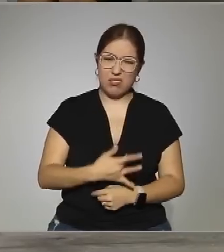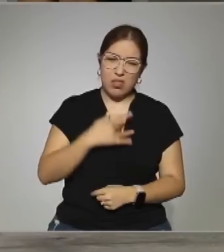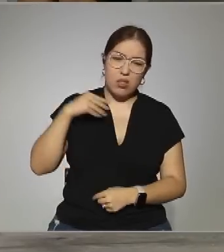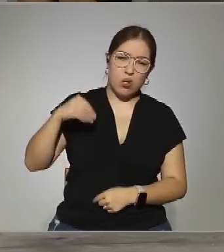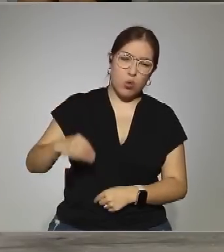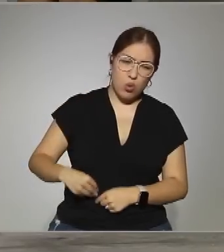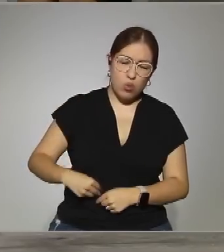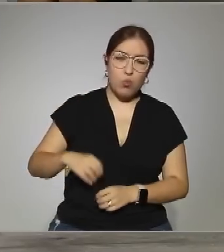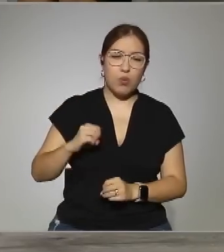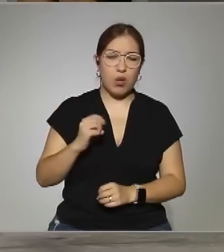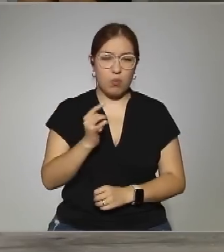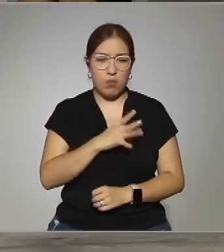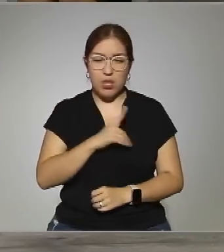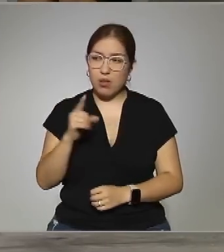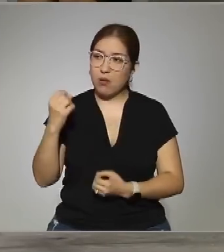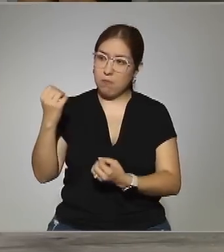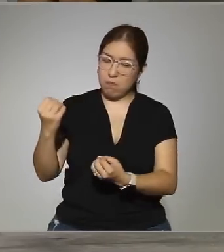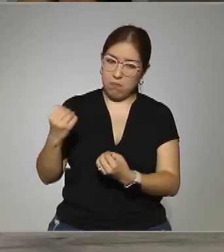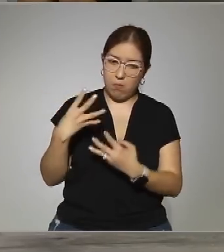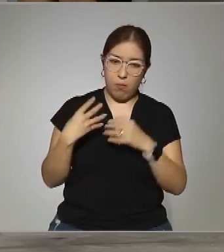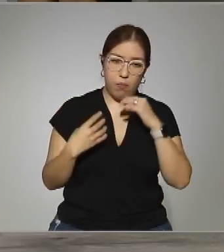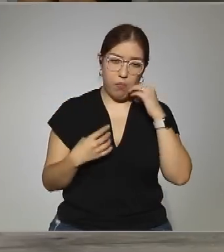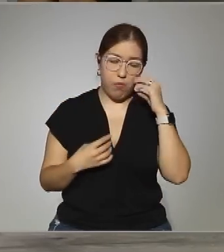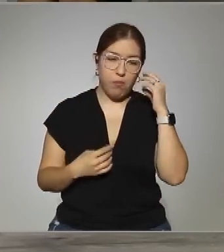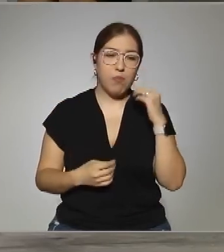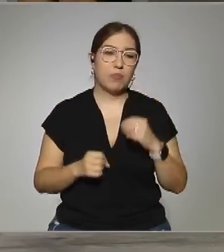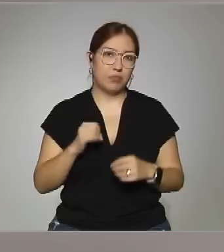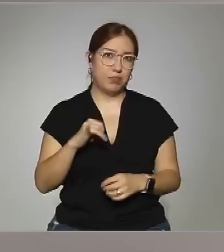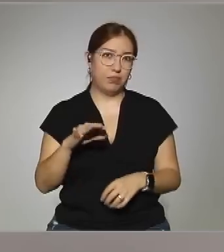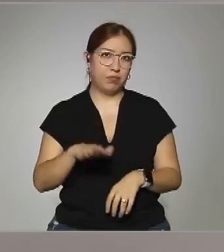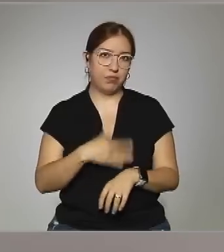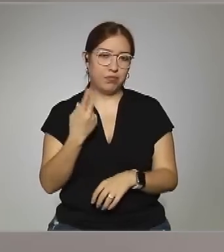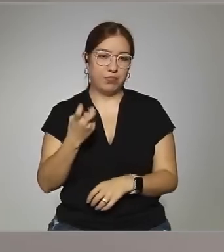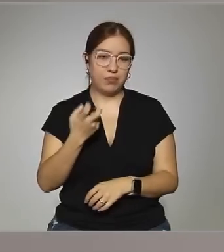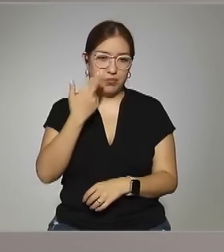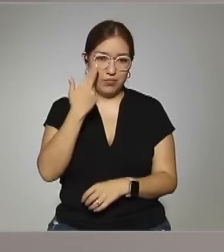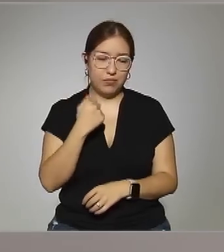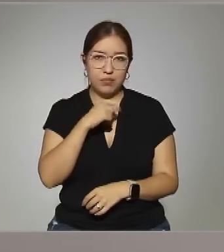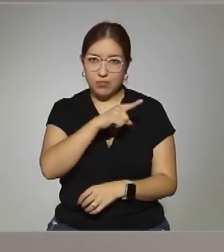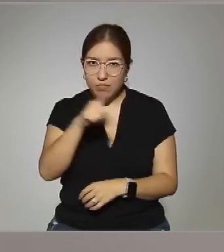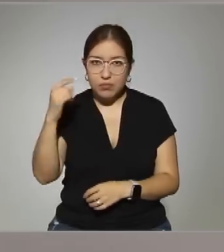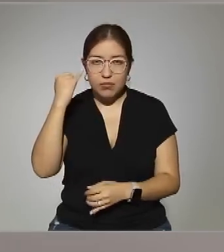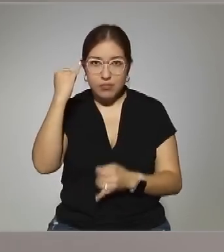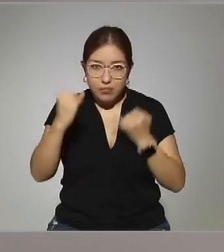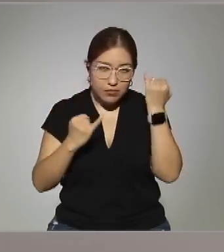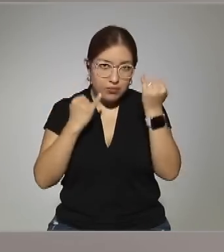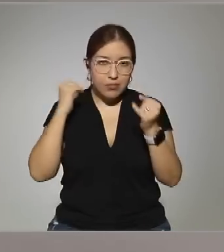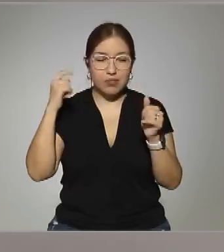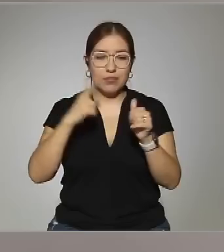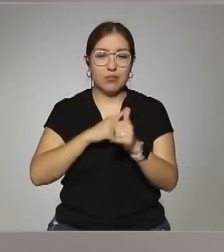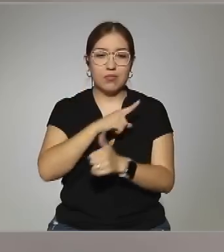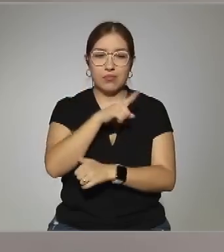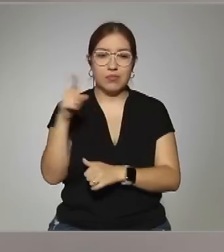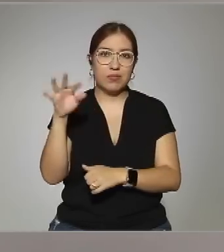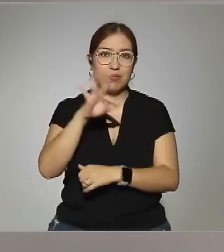claro, por este miedo al abandono. Sí, sí, por eso les preguntaba, a ver si porfa se les ocurren algunos ejemplos ya de